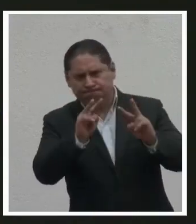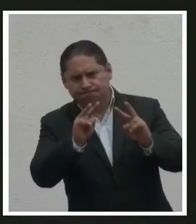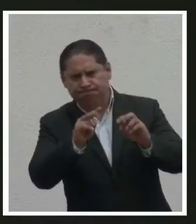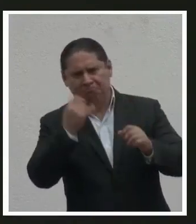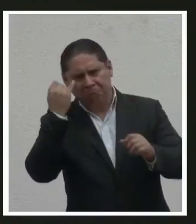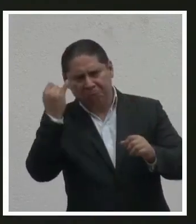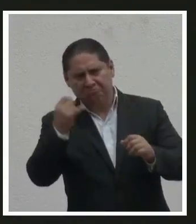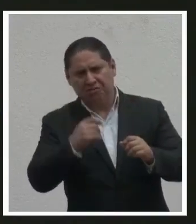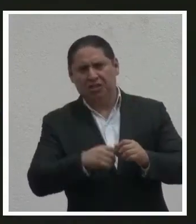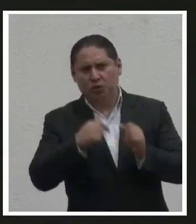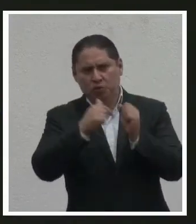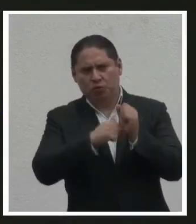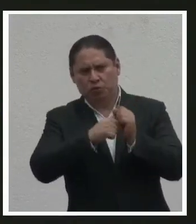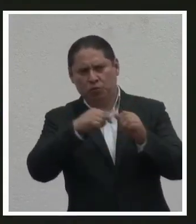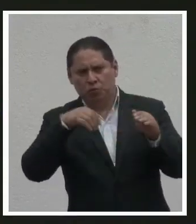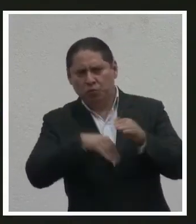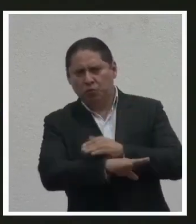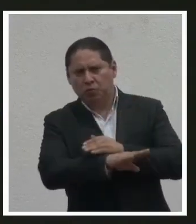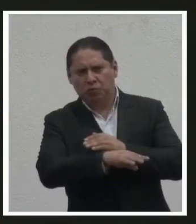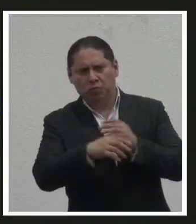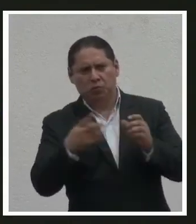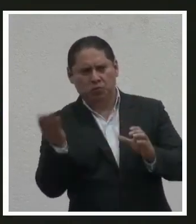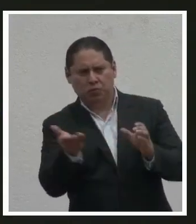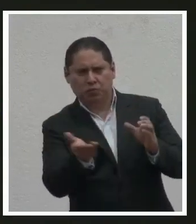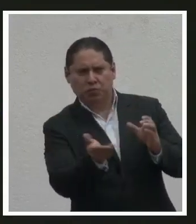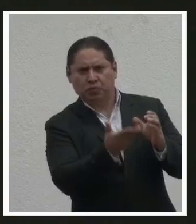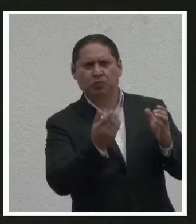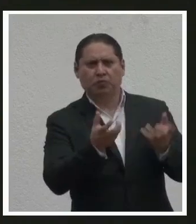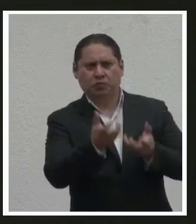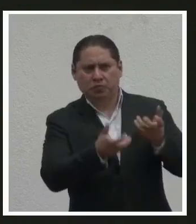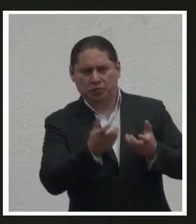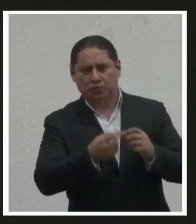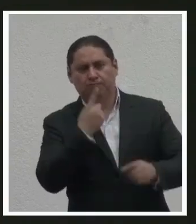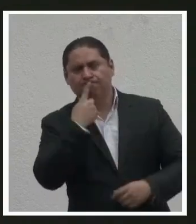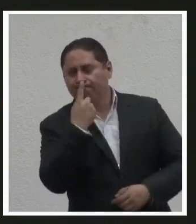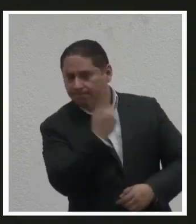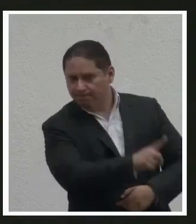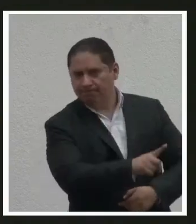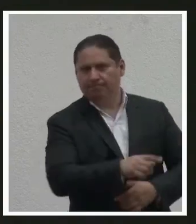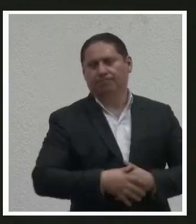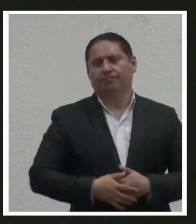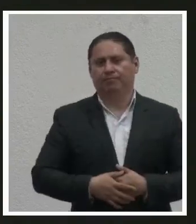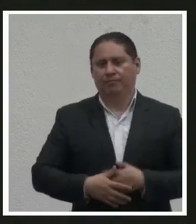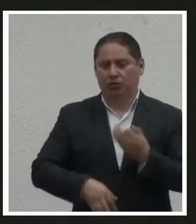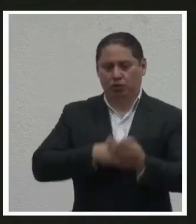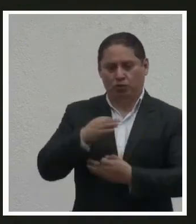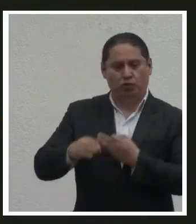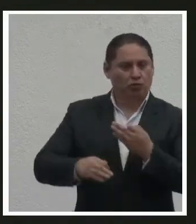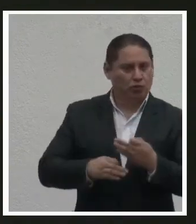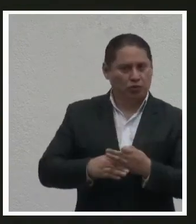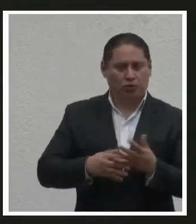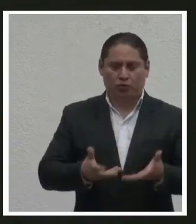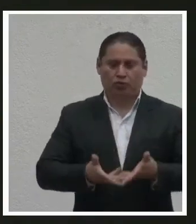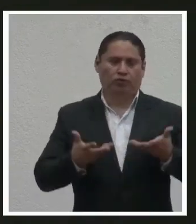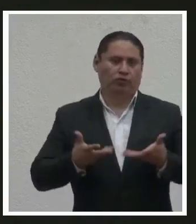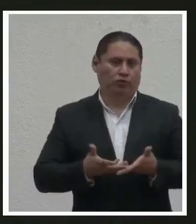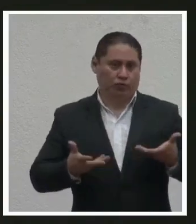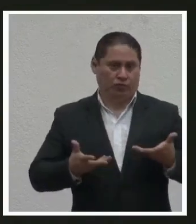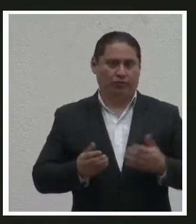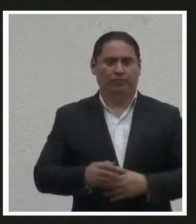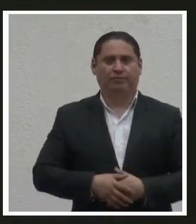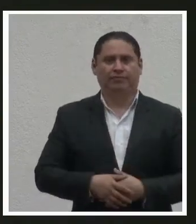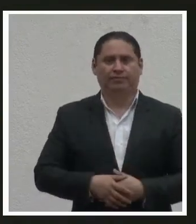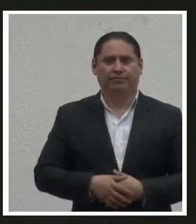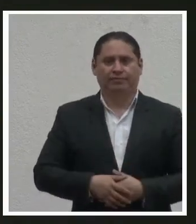nuestros bosques, selvas y pastizales. Todo lo que le ocurra a la tierra, le